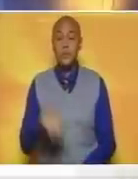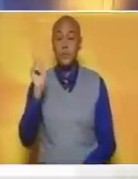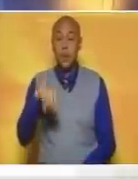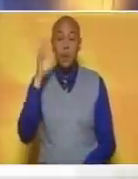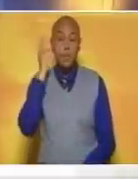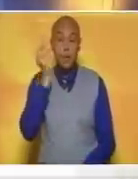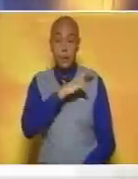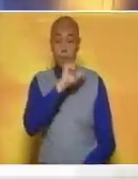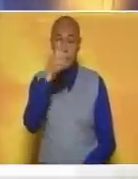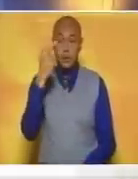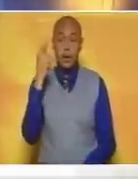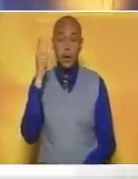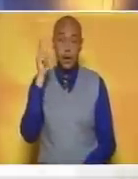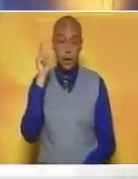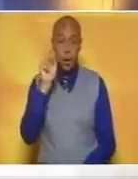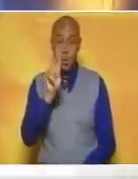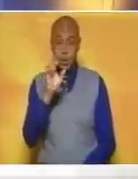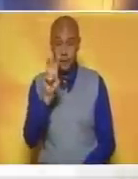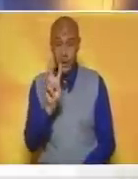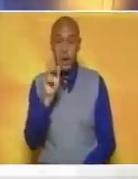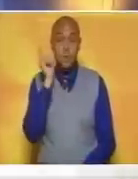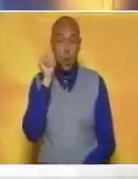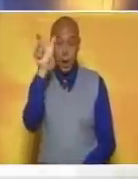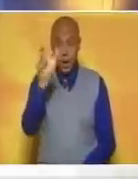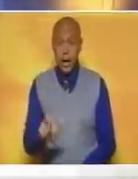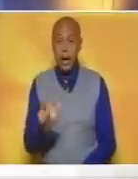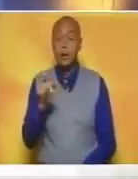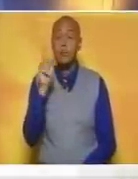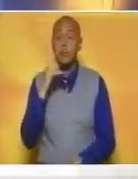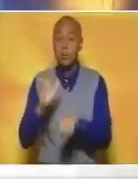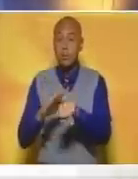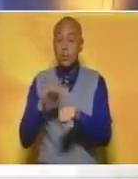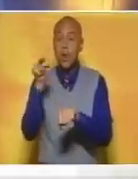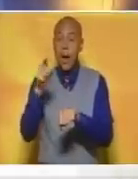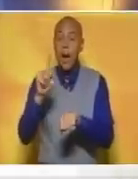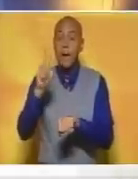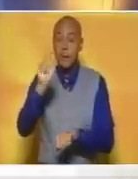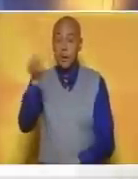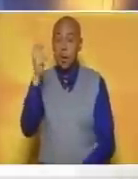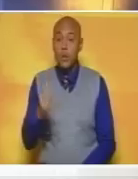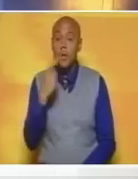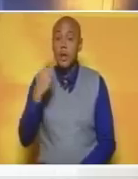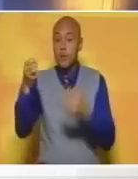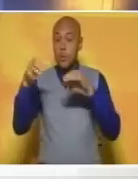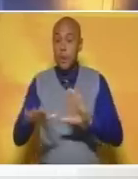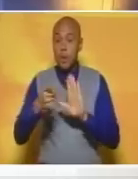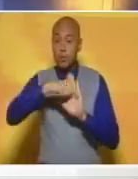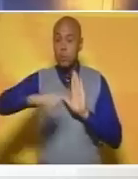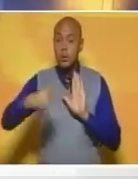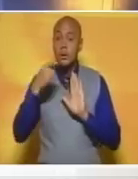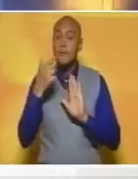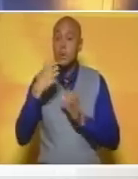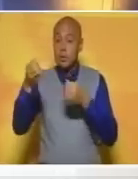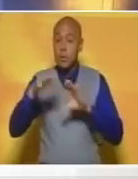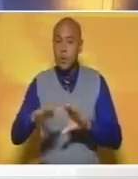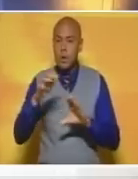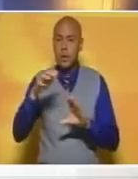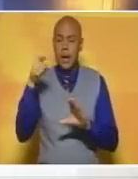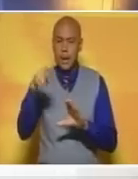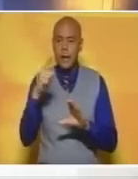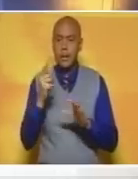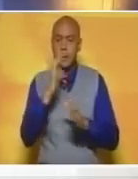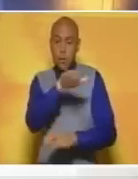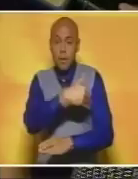rectora de la Universidad Central de Venezuela, Cecilia García Arocha, exhortó al Poder Judicial a suspender la sentencia que pesa sobre las casas de estudios